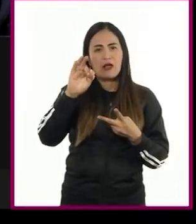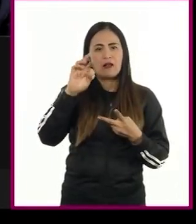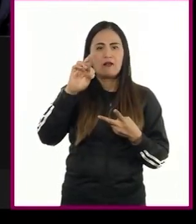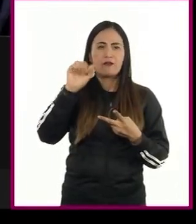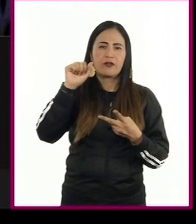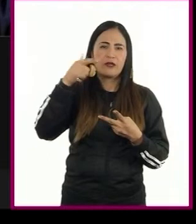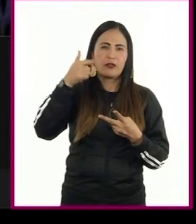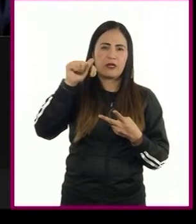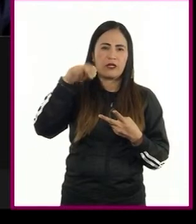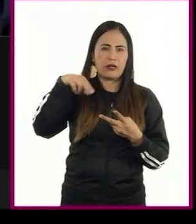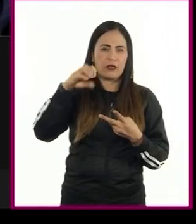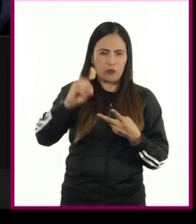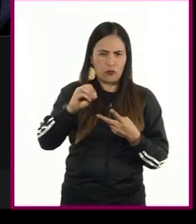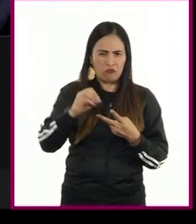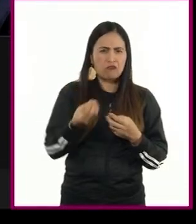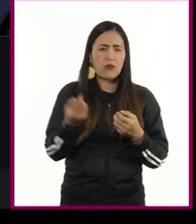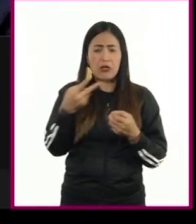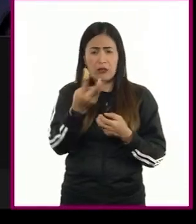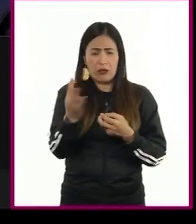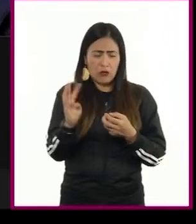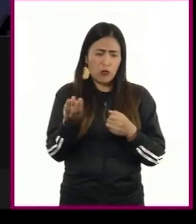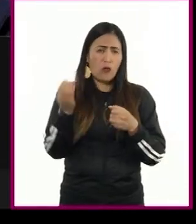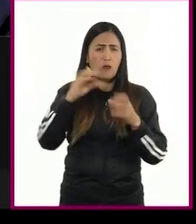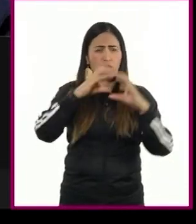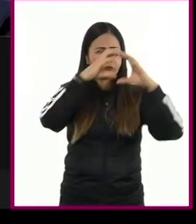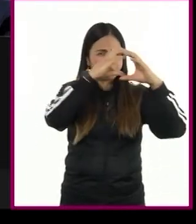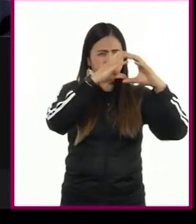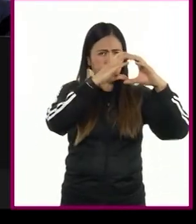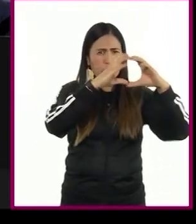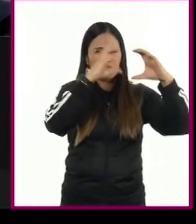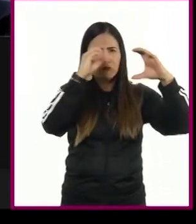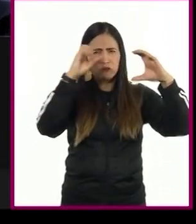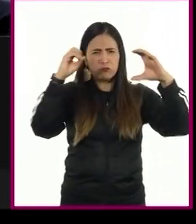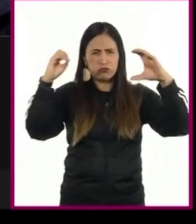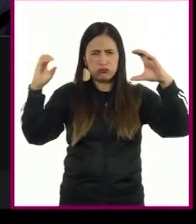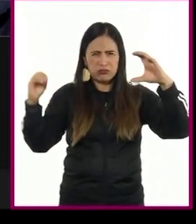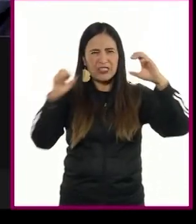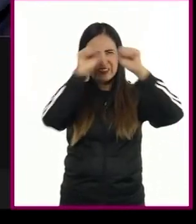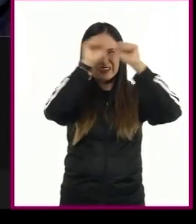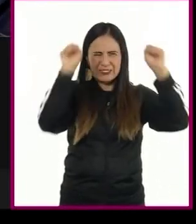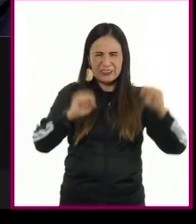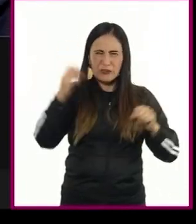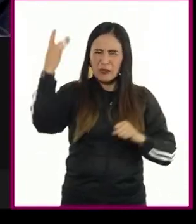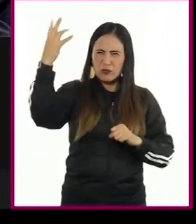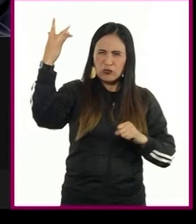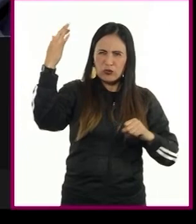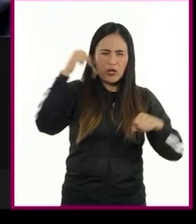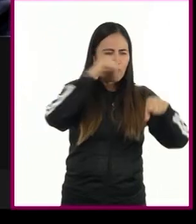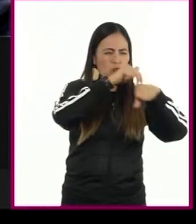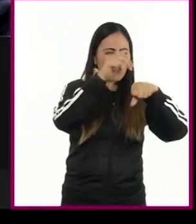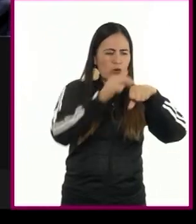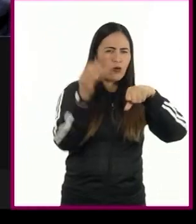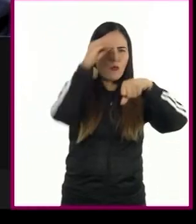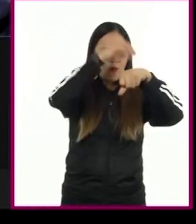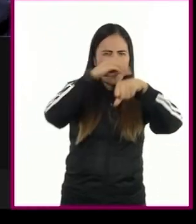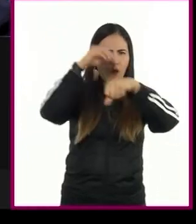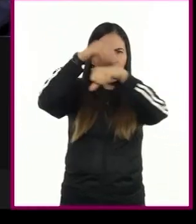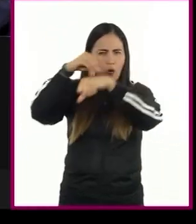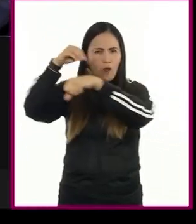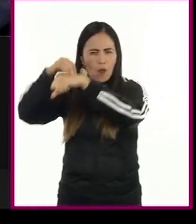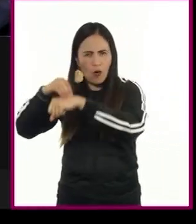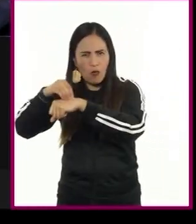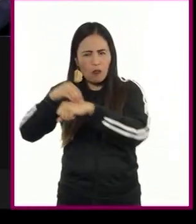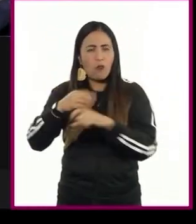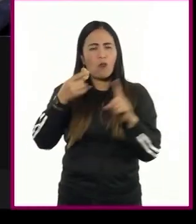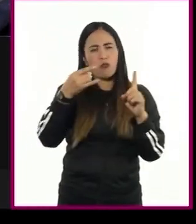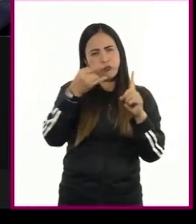otros le han asignado a cada planeta una serie de números apropiados colocados en un cuadrado que dan